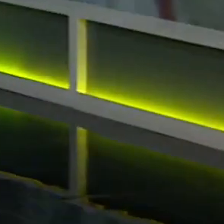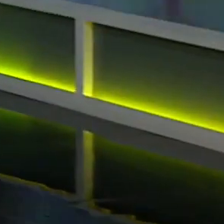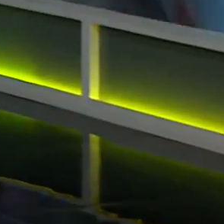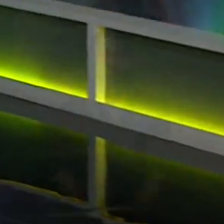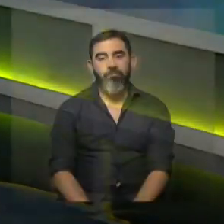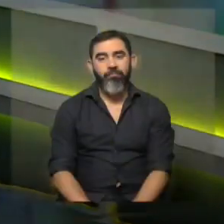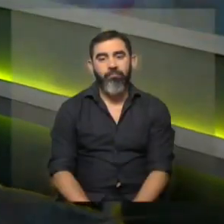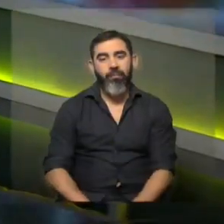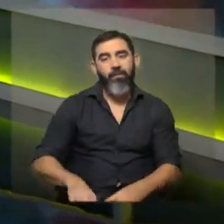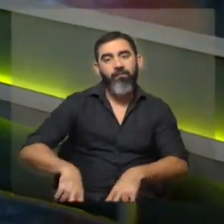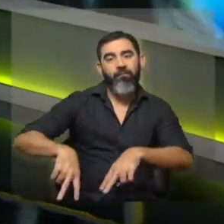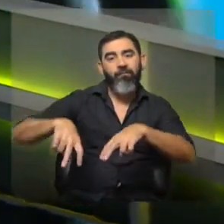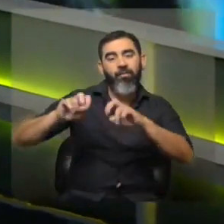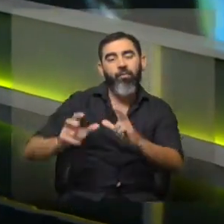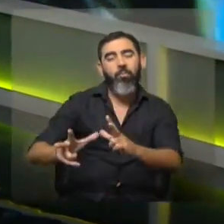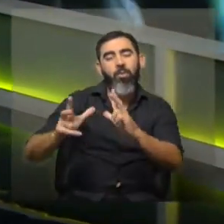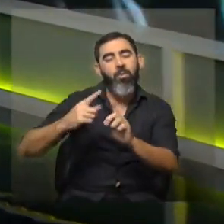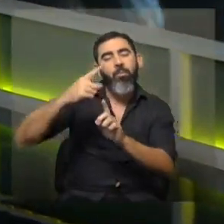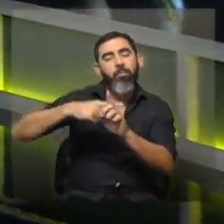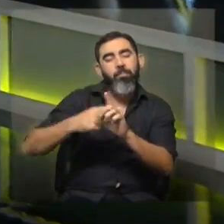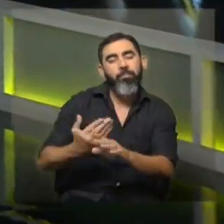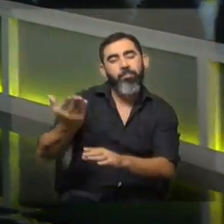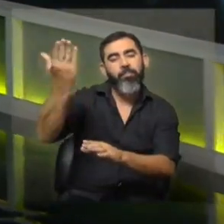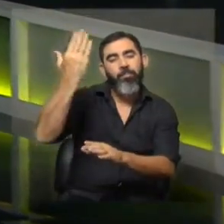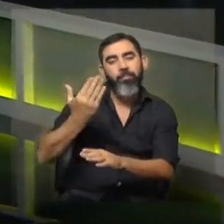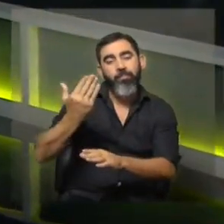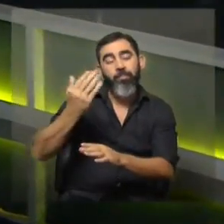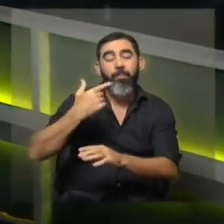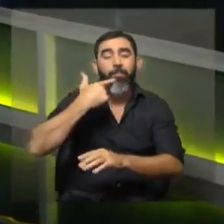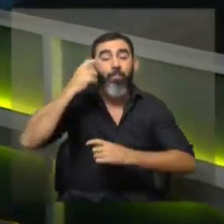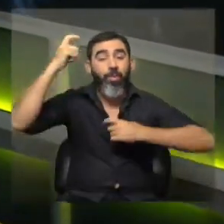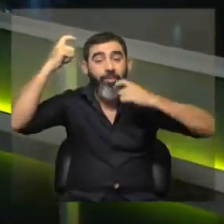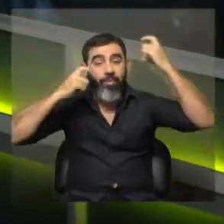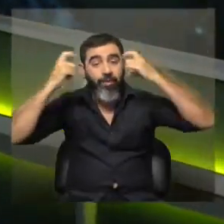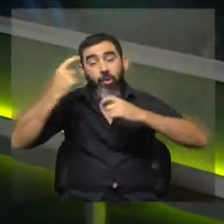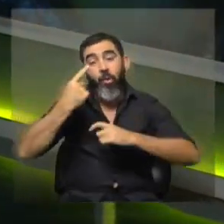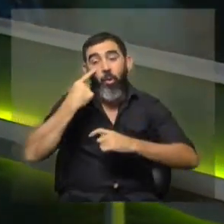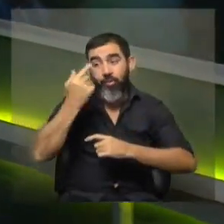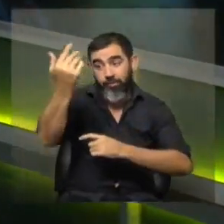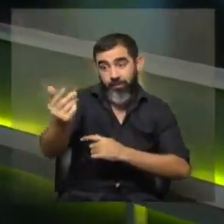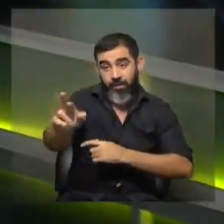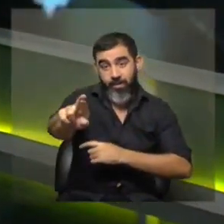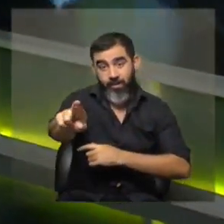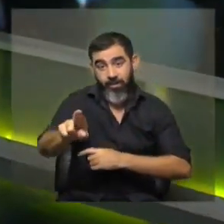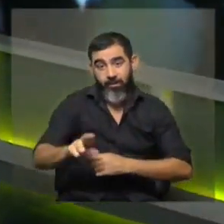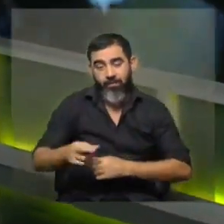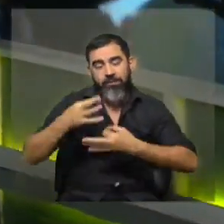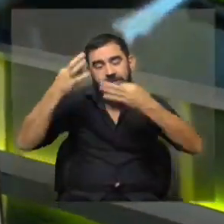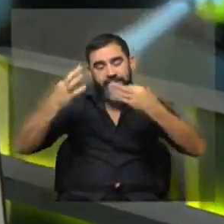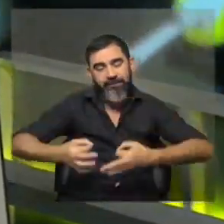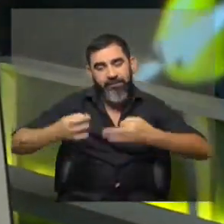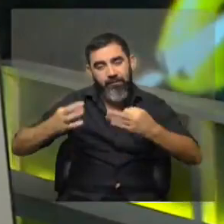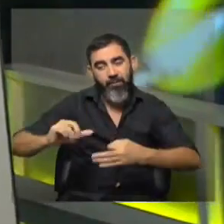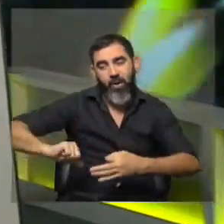Un investigador me dijo hace algunos meses, si Walt Disney hubiera conocido a este ratón, seguro lo usaba